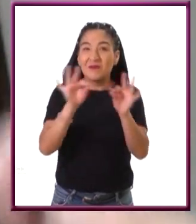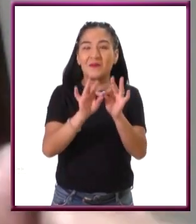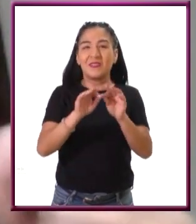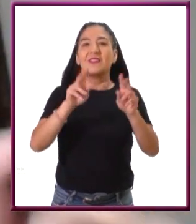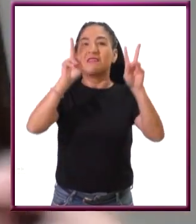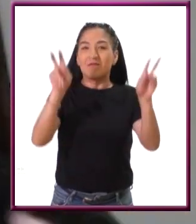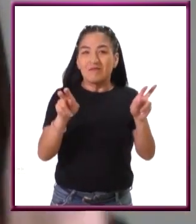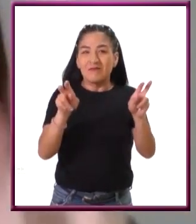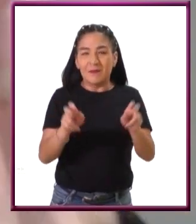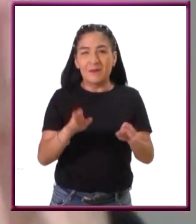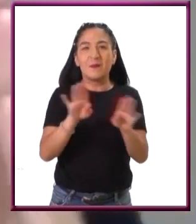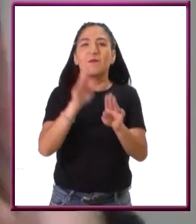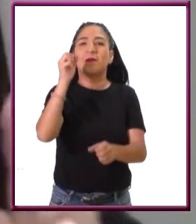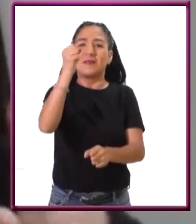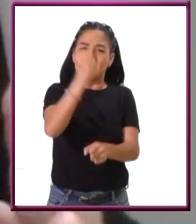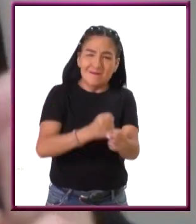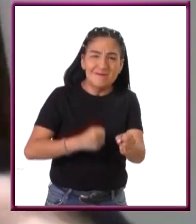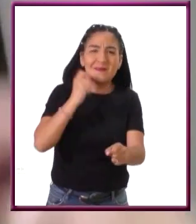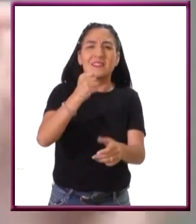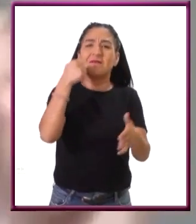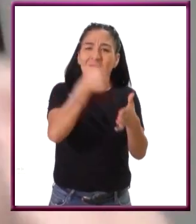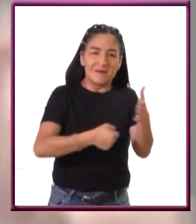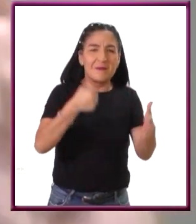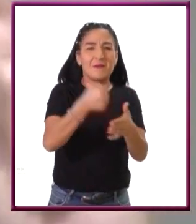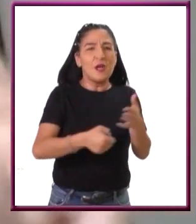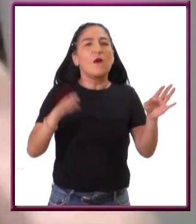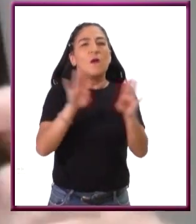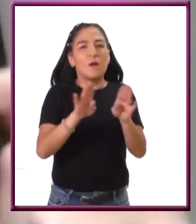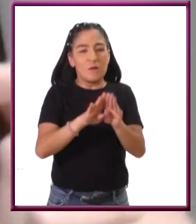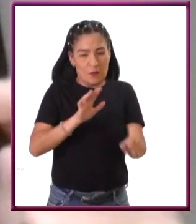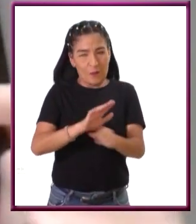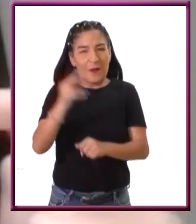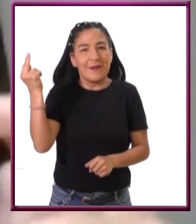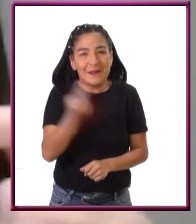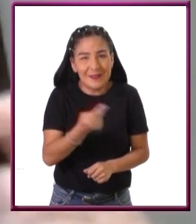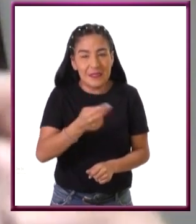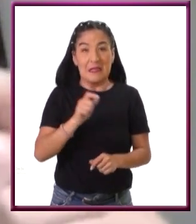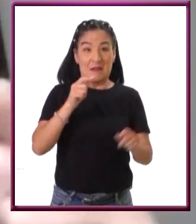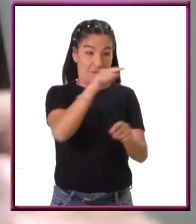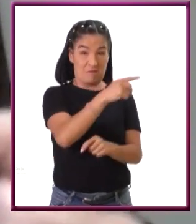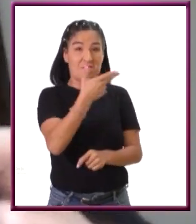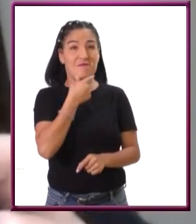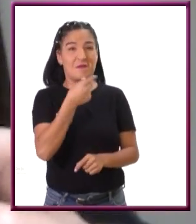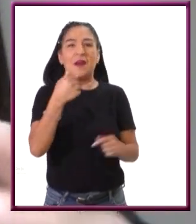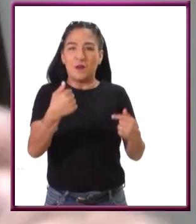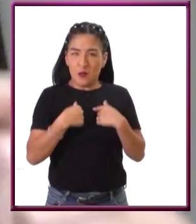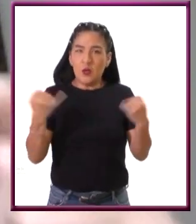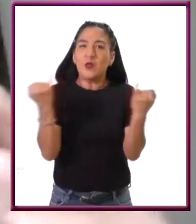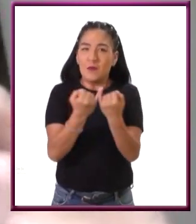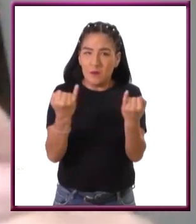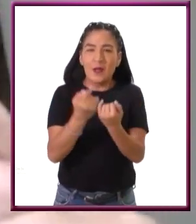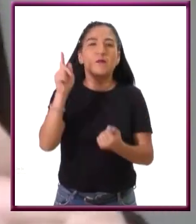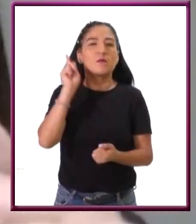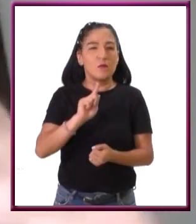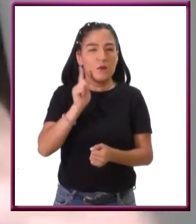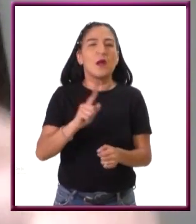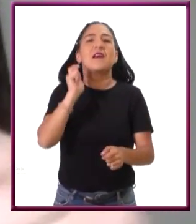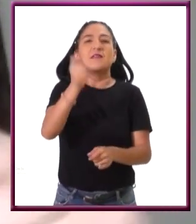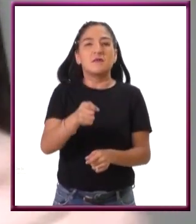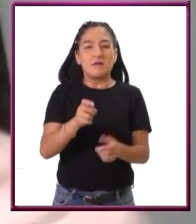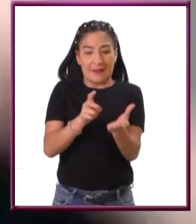fundamental es exigir aquello que requerimos, igual que los hombres, pero en